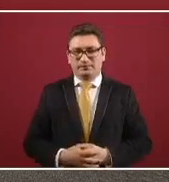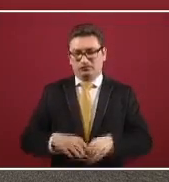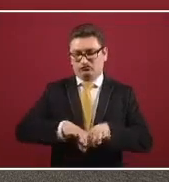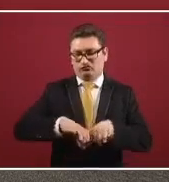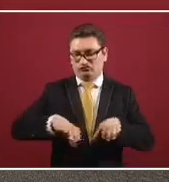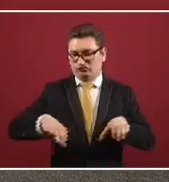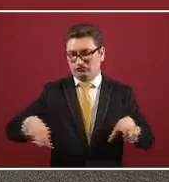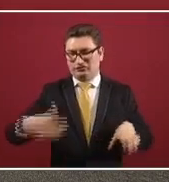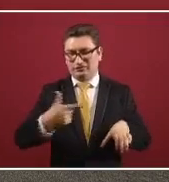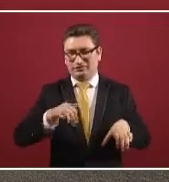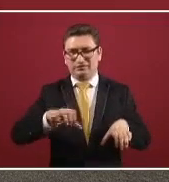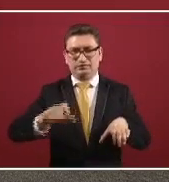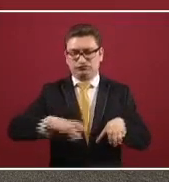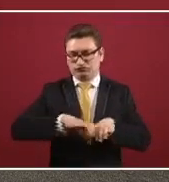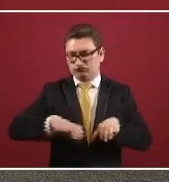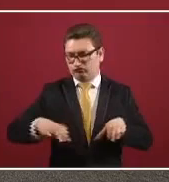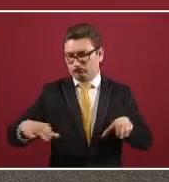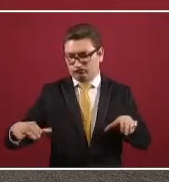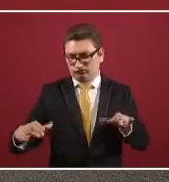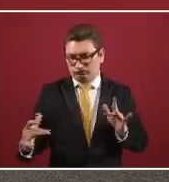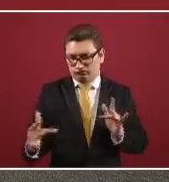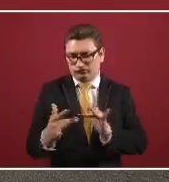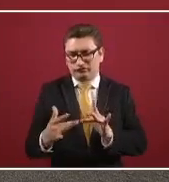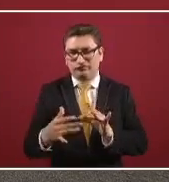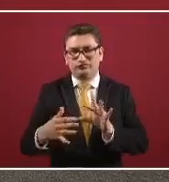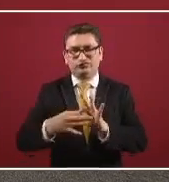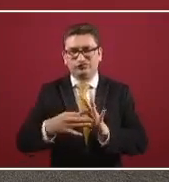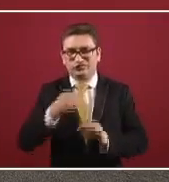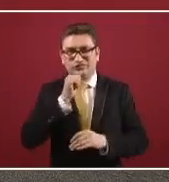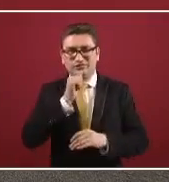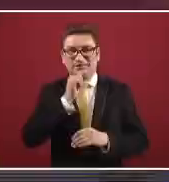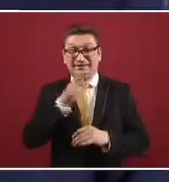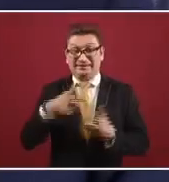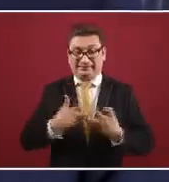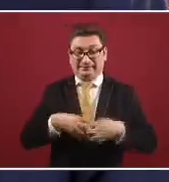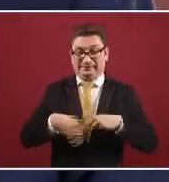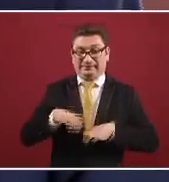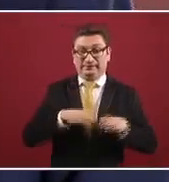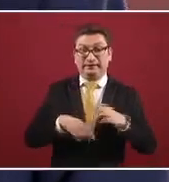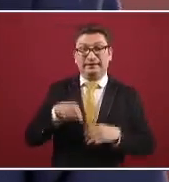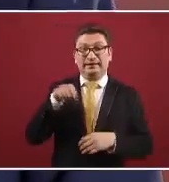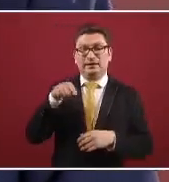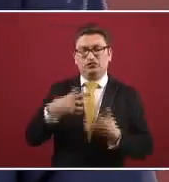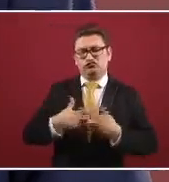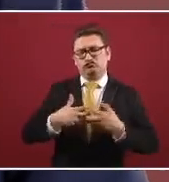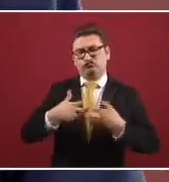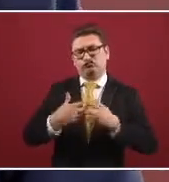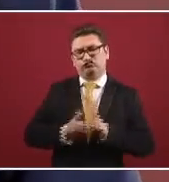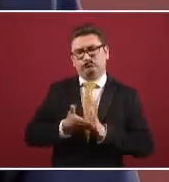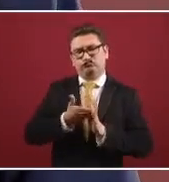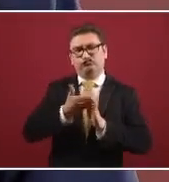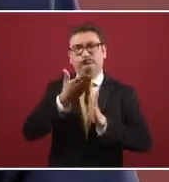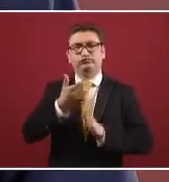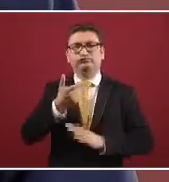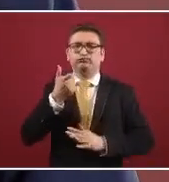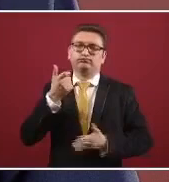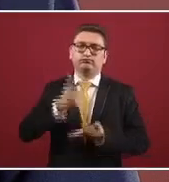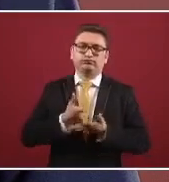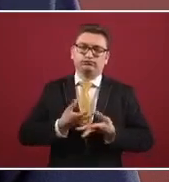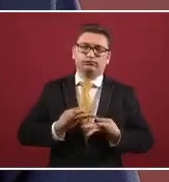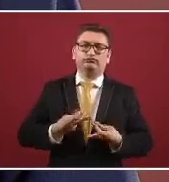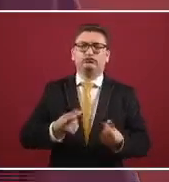gasoducto, y es una planta que costó, con todo y el